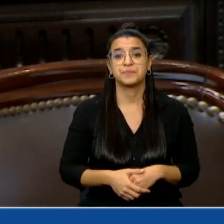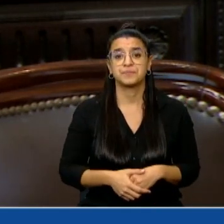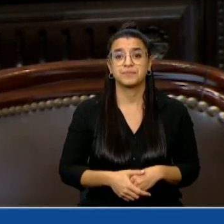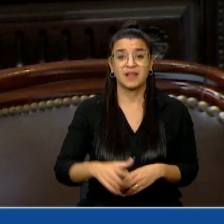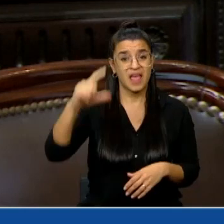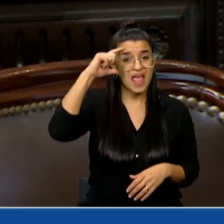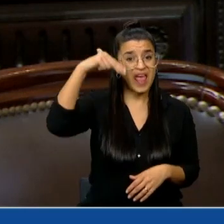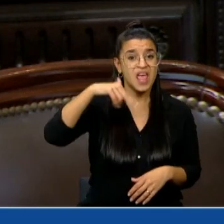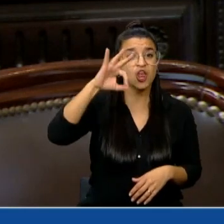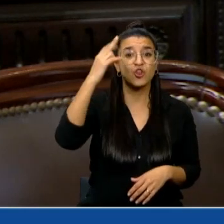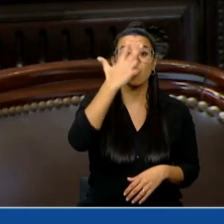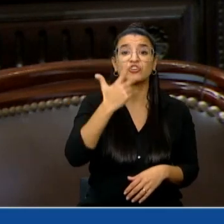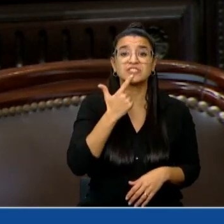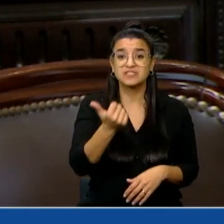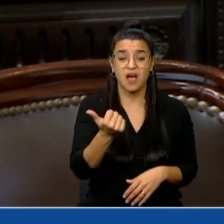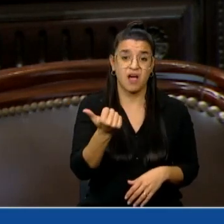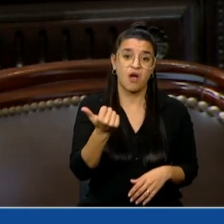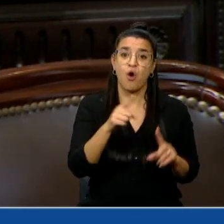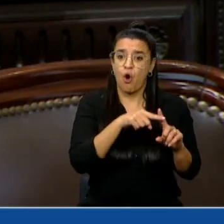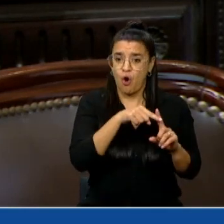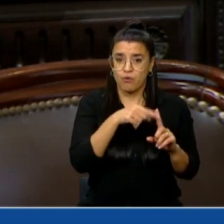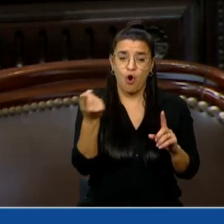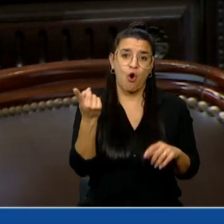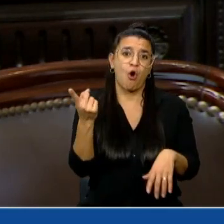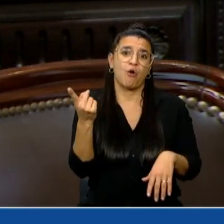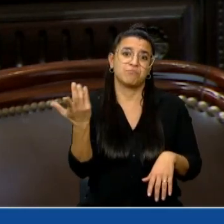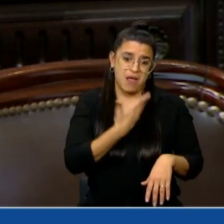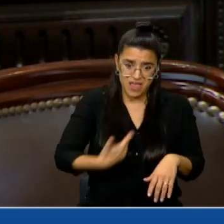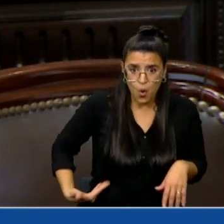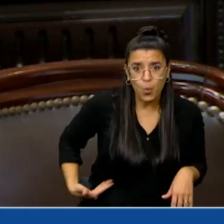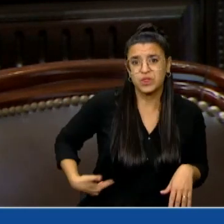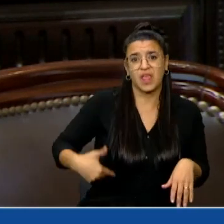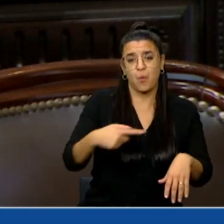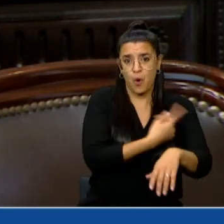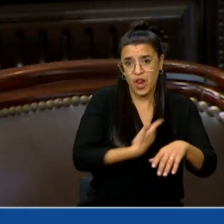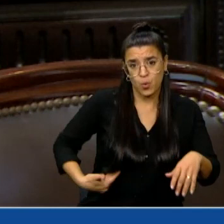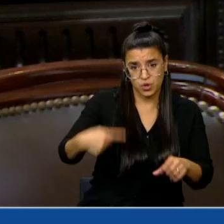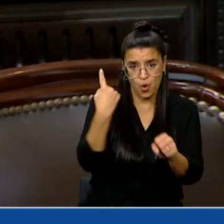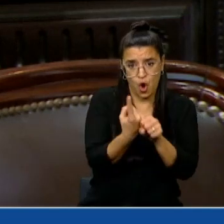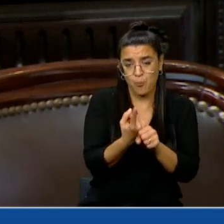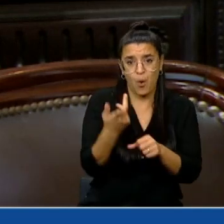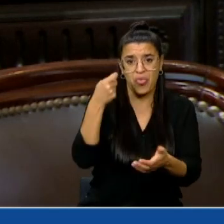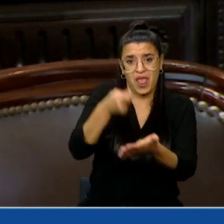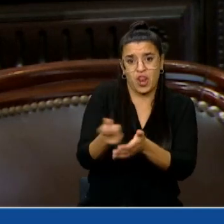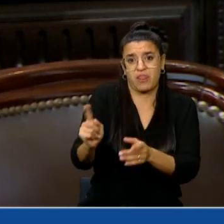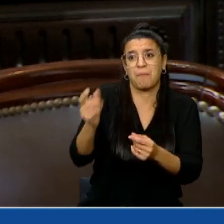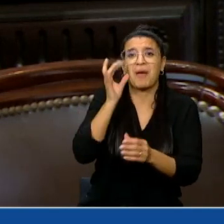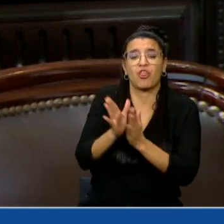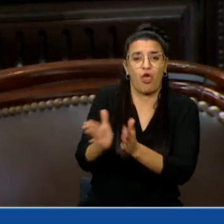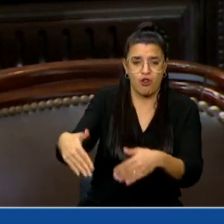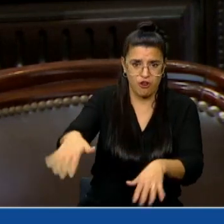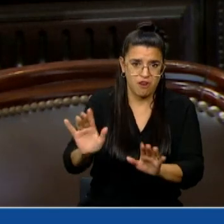el ENOSA de por sí ni el Poder Ejecutivo lo pudiera hacer. El plan